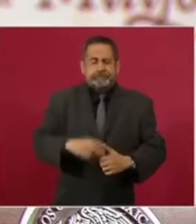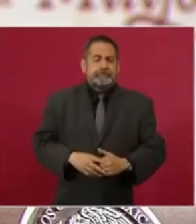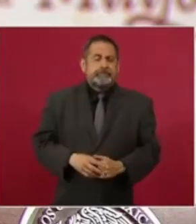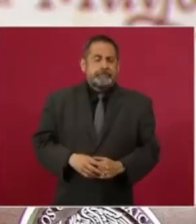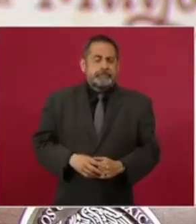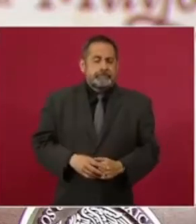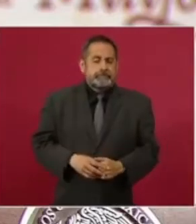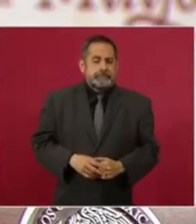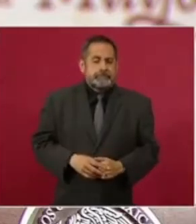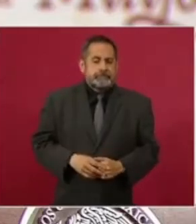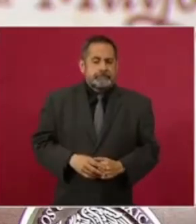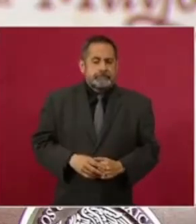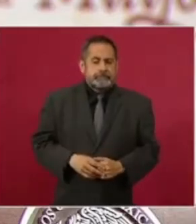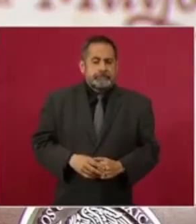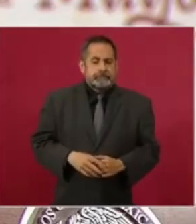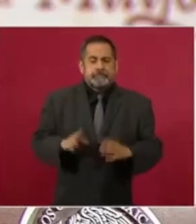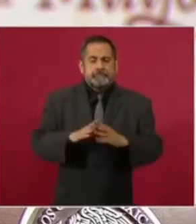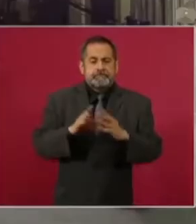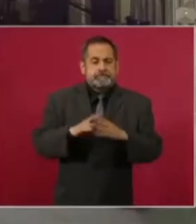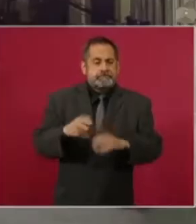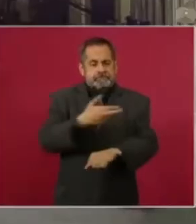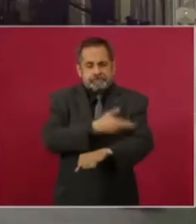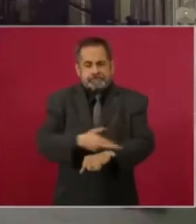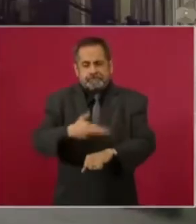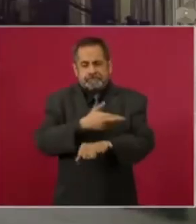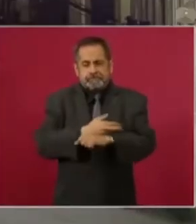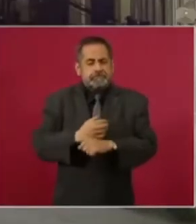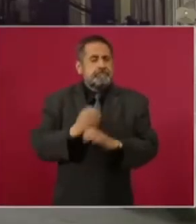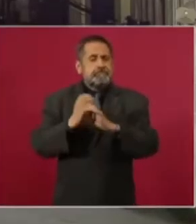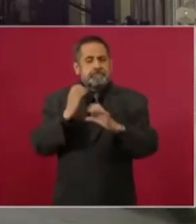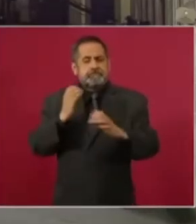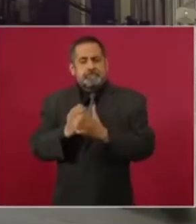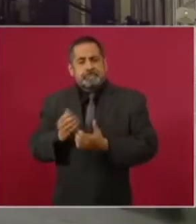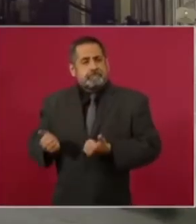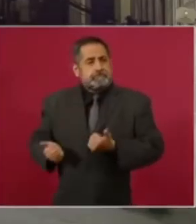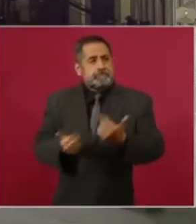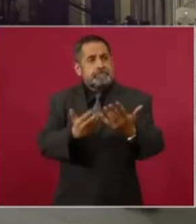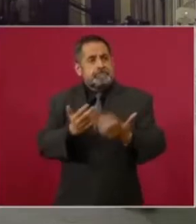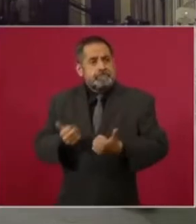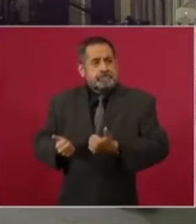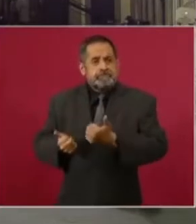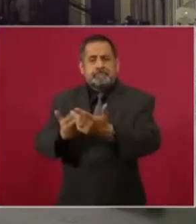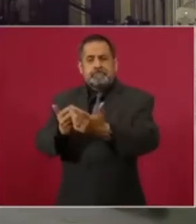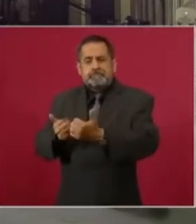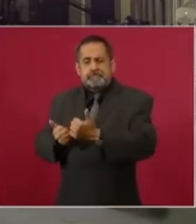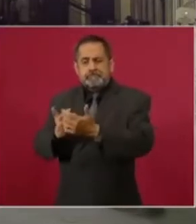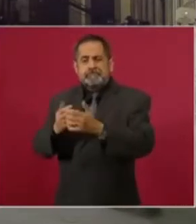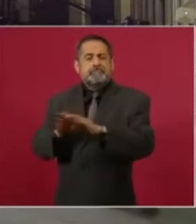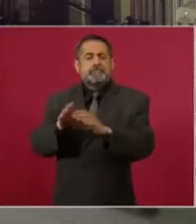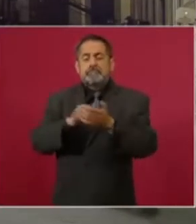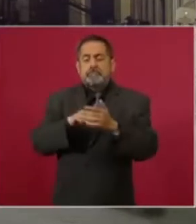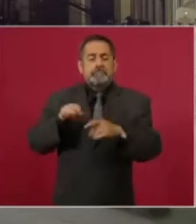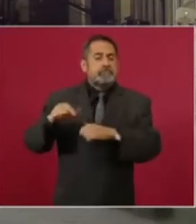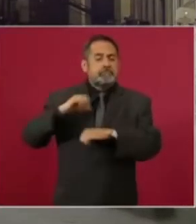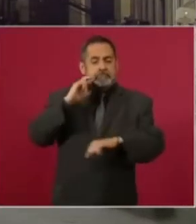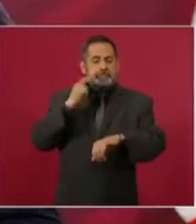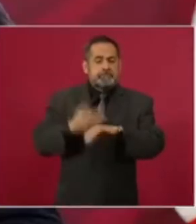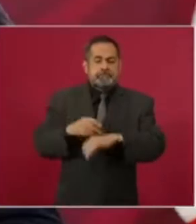La logística, el transporte, que ha estado a cargo de la Secretaría de